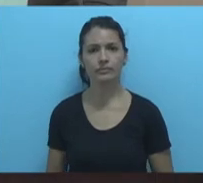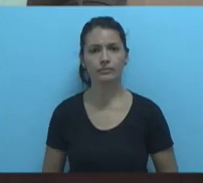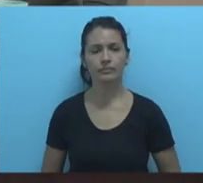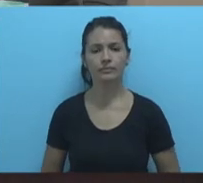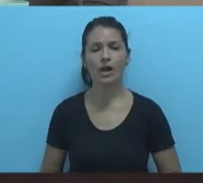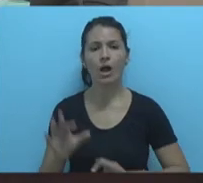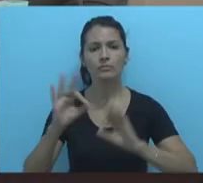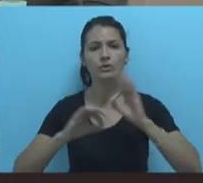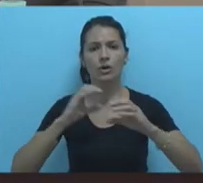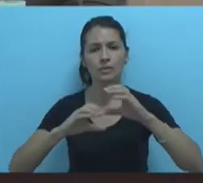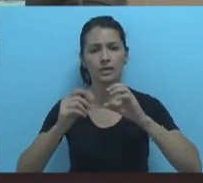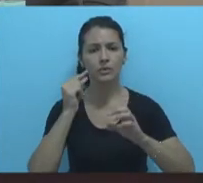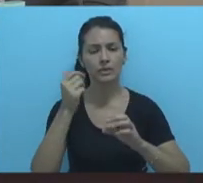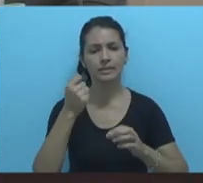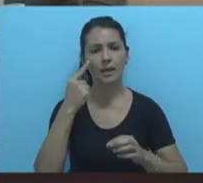Proyecto de comunicación